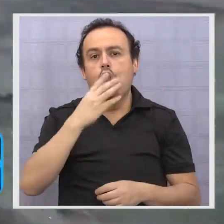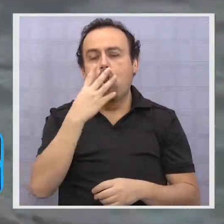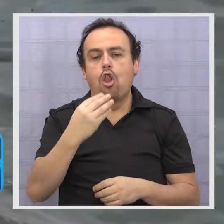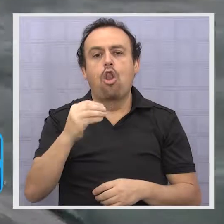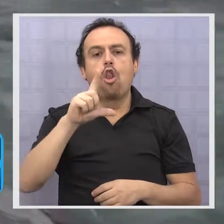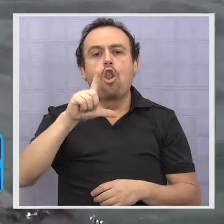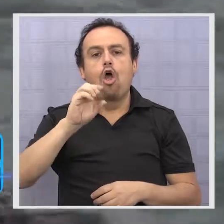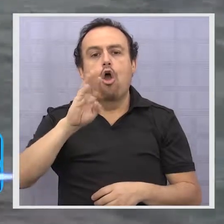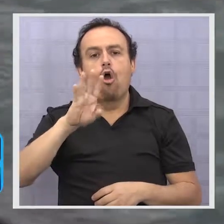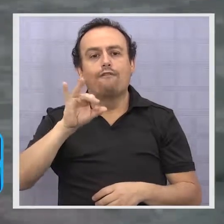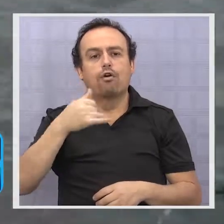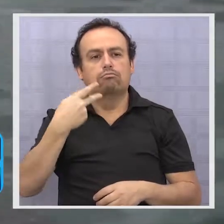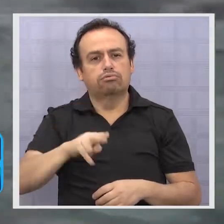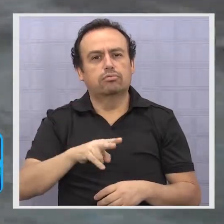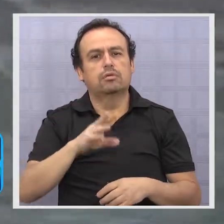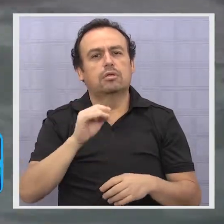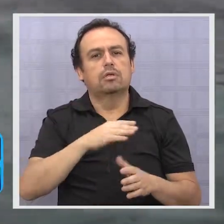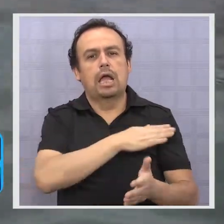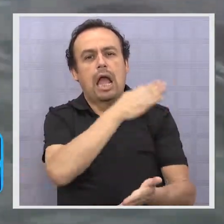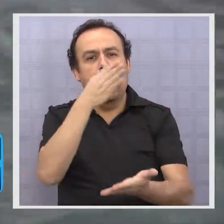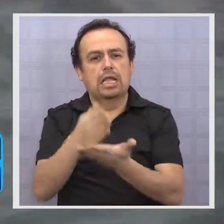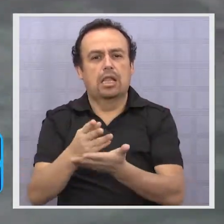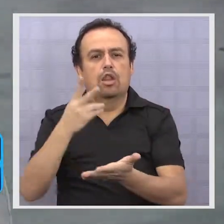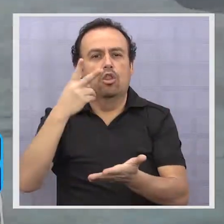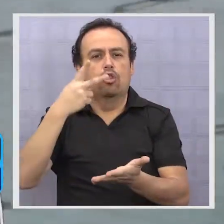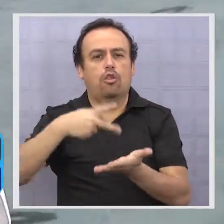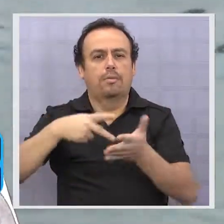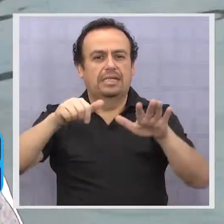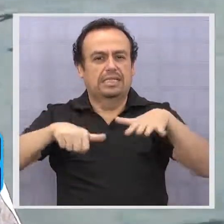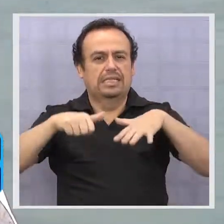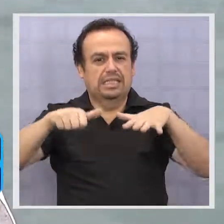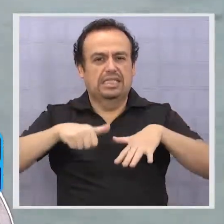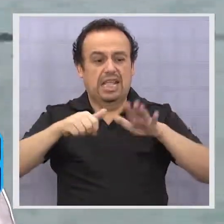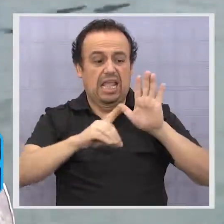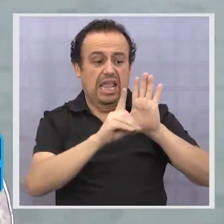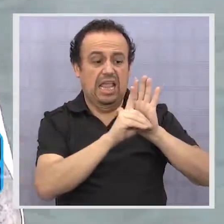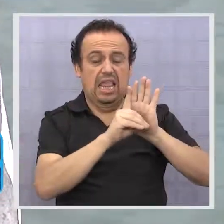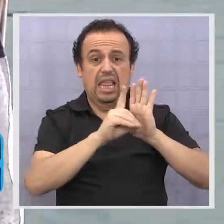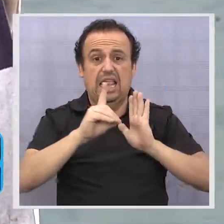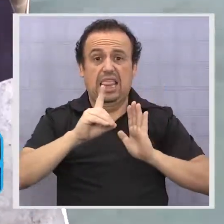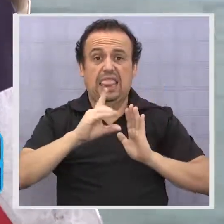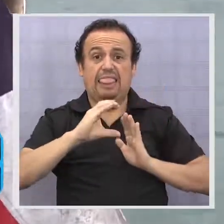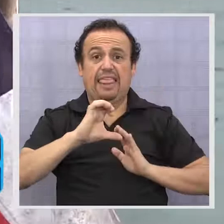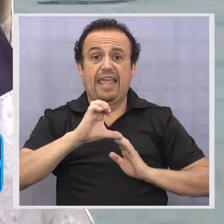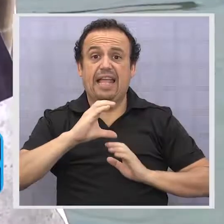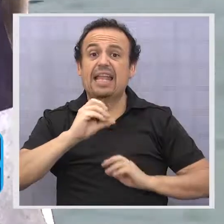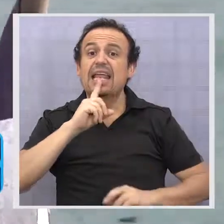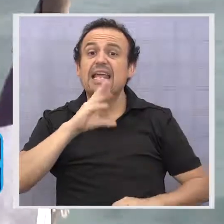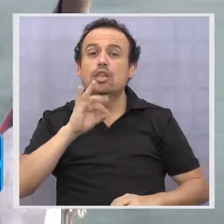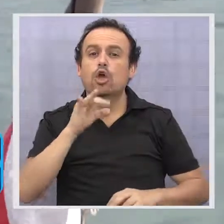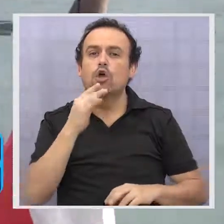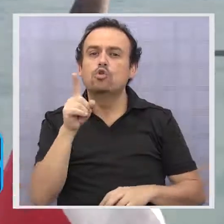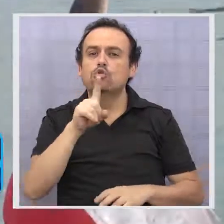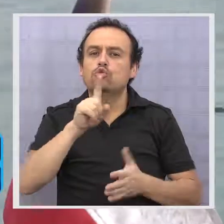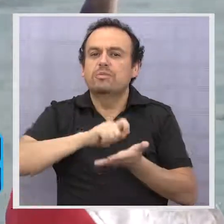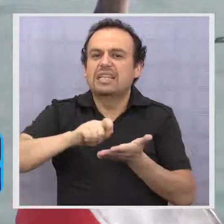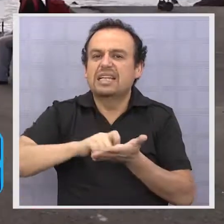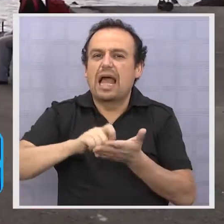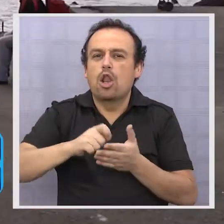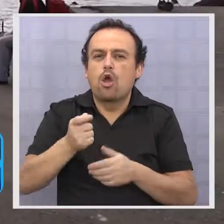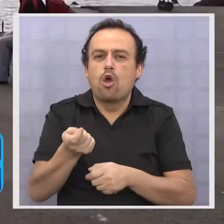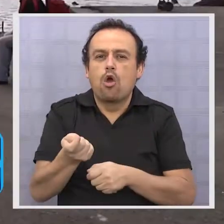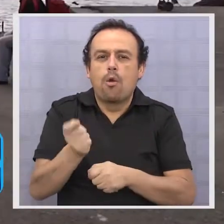común, extensible hasta el año 2016. Decreto que contradice las expresiones del subsecretario de